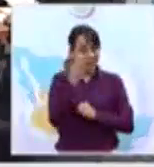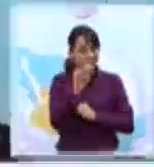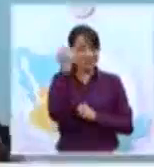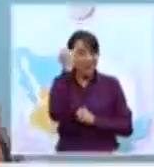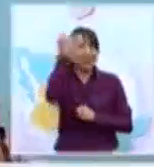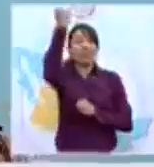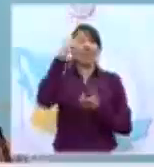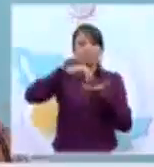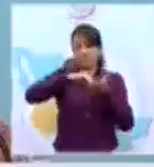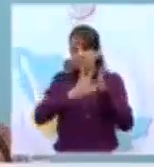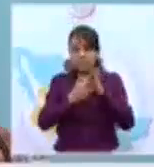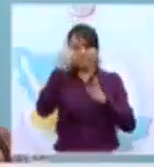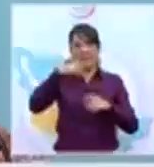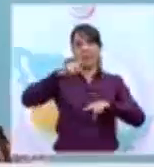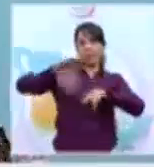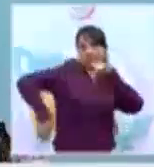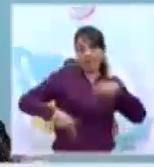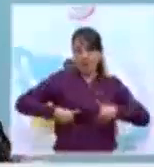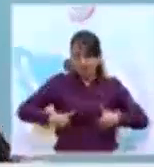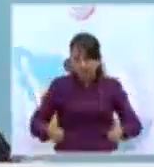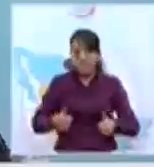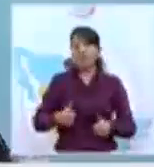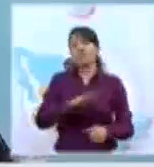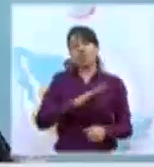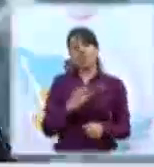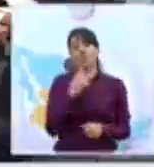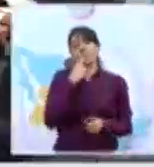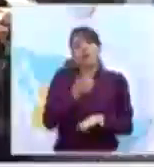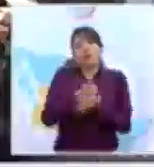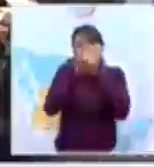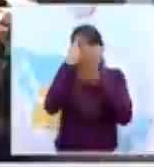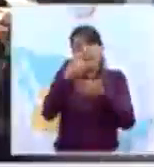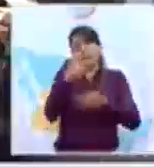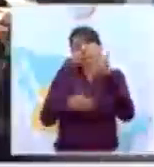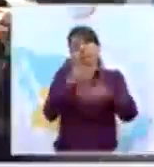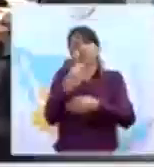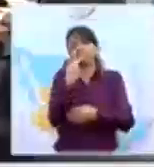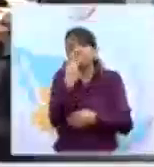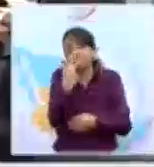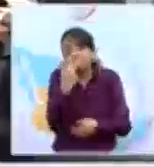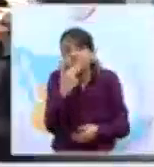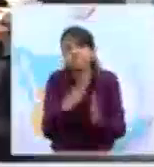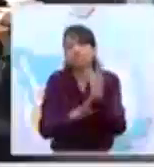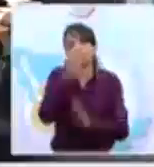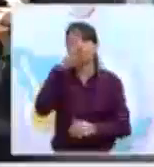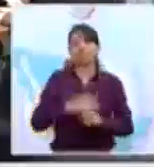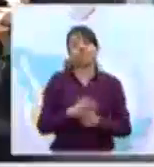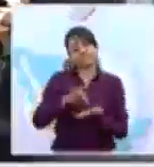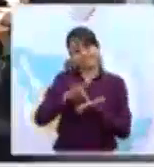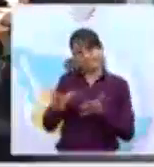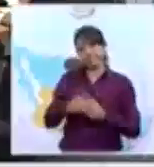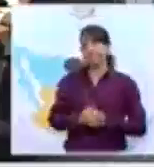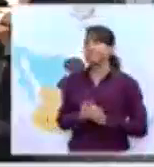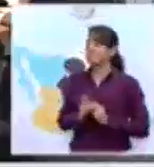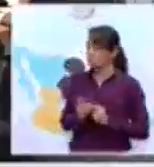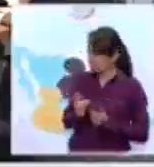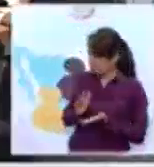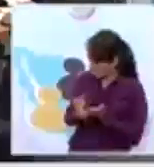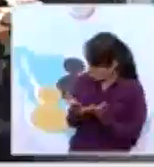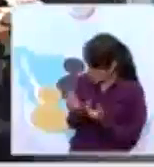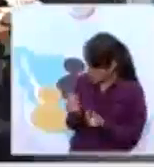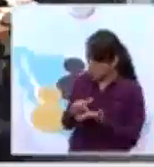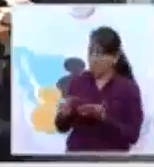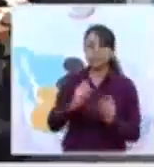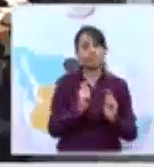todos estos elementos para irlos mejorando, ¿no? Gracias. Gracias, Mauricio. Senadora Lorena Cuellar, adelante. Desde